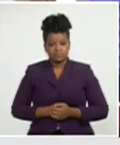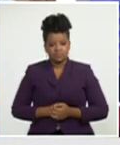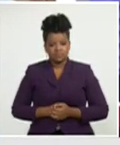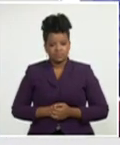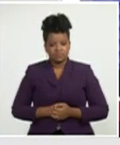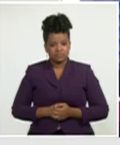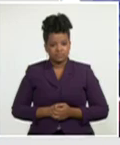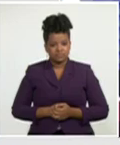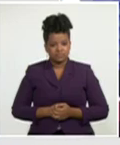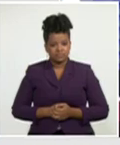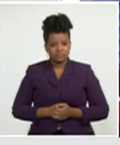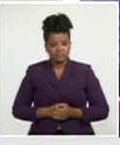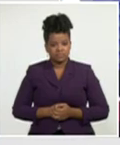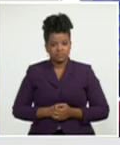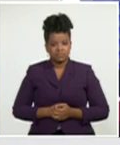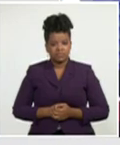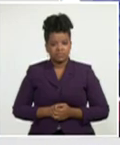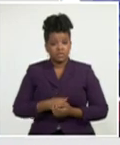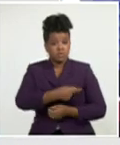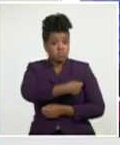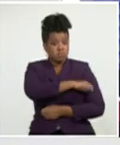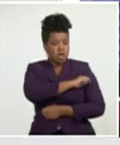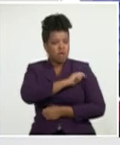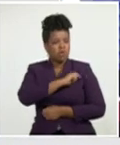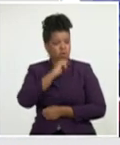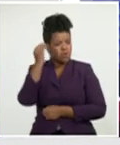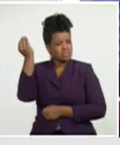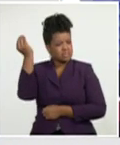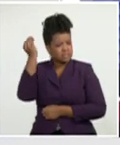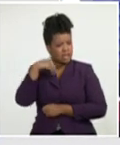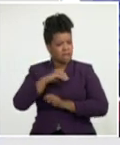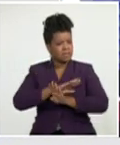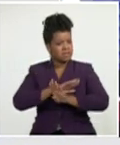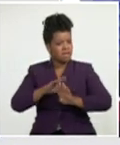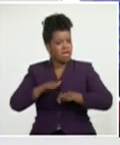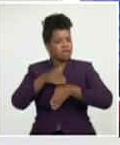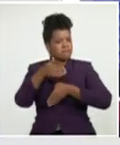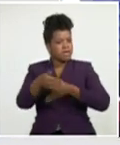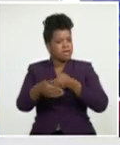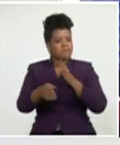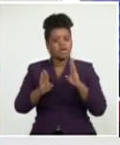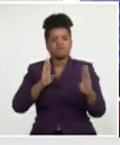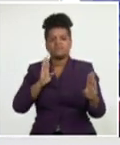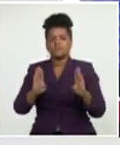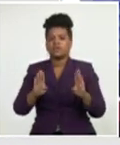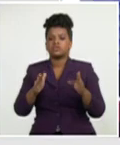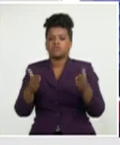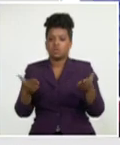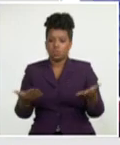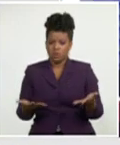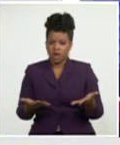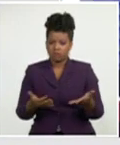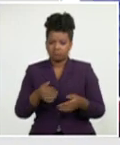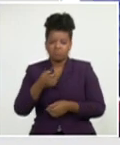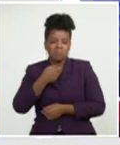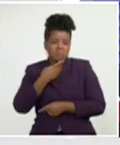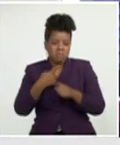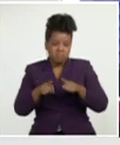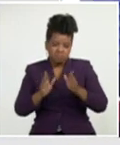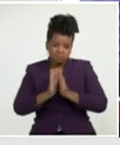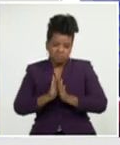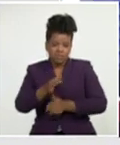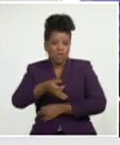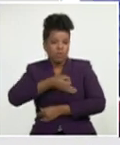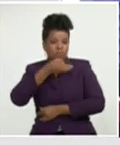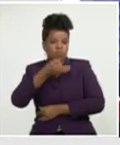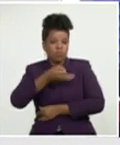clínicos, porque ya hemos tenido aquí la presencia de otros investigadores, doctora, no estaría de más decir qué buscan los investigadores en la